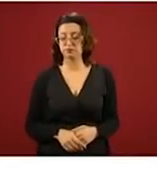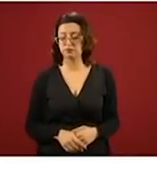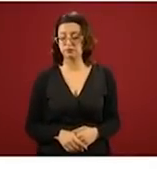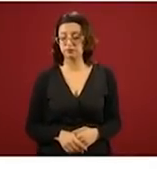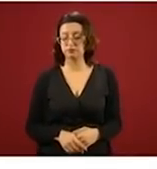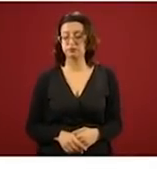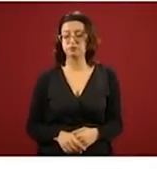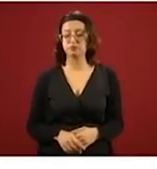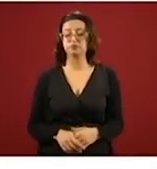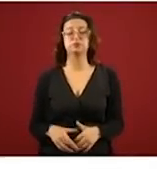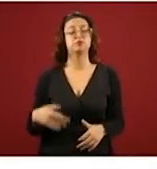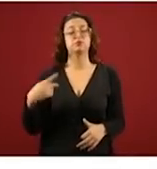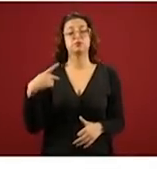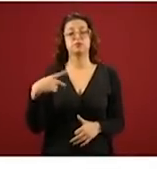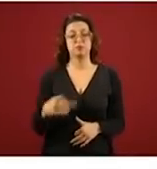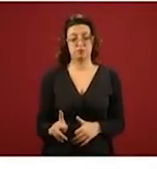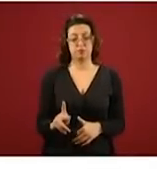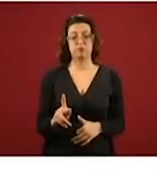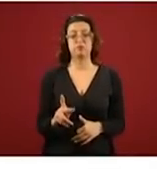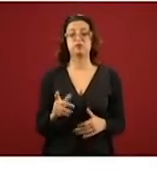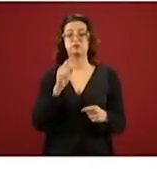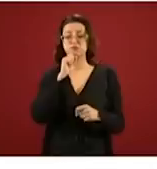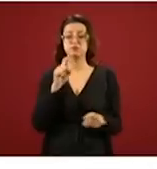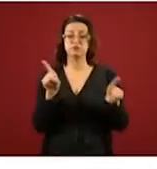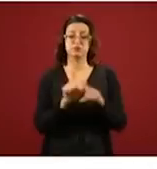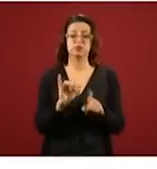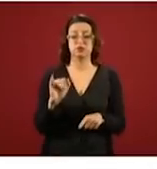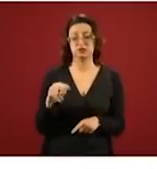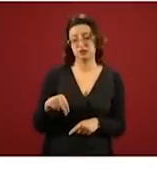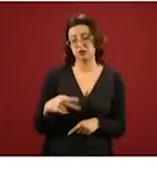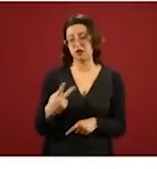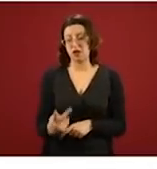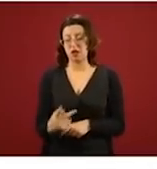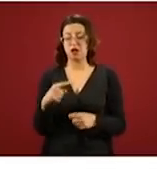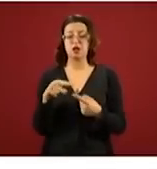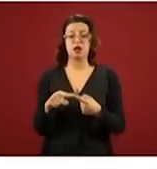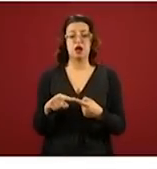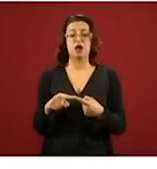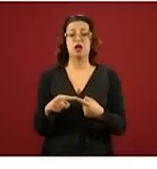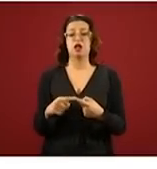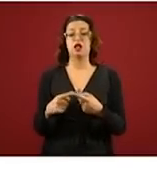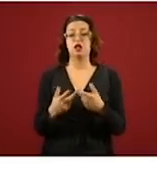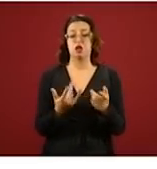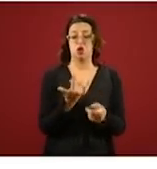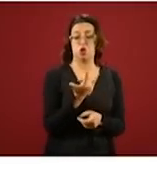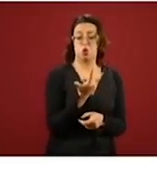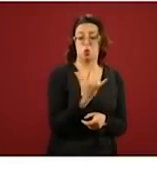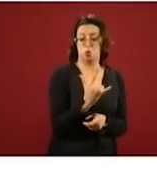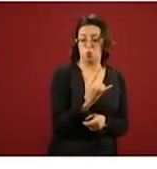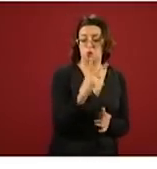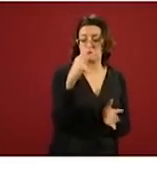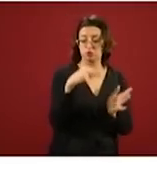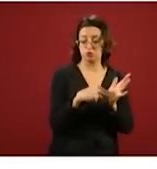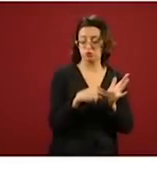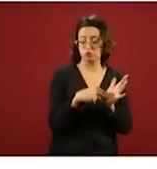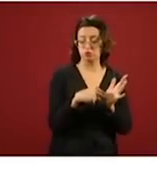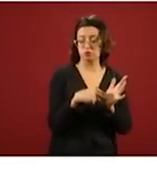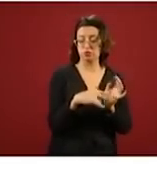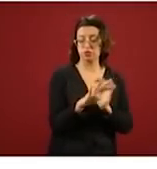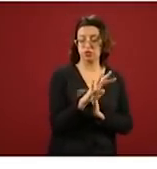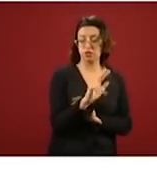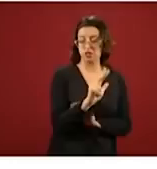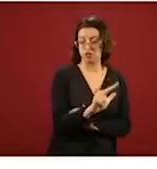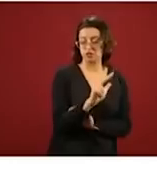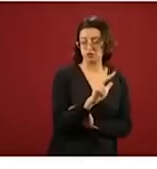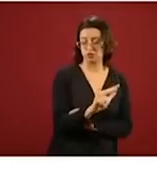el índice nacional de precios y tomamos de partida la quincena de julio del 2018